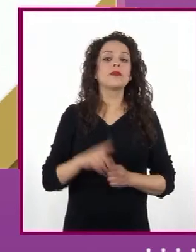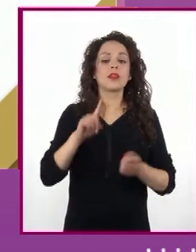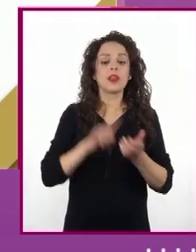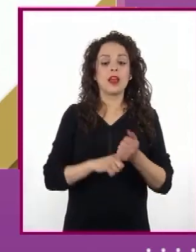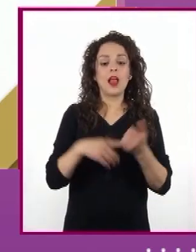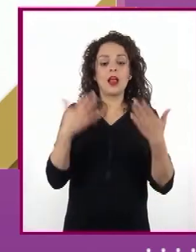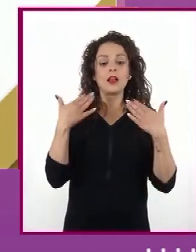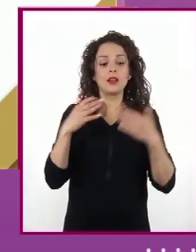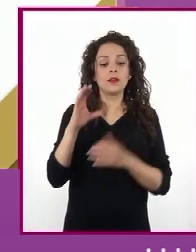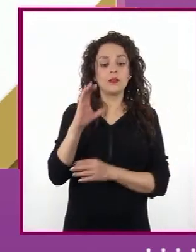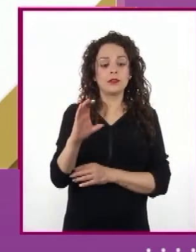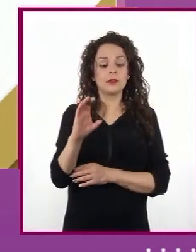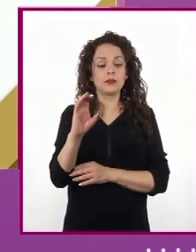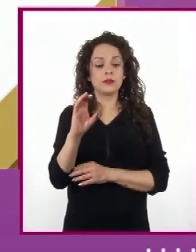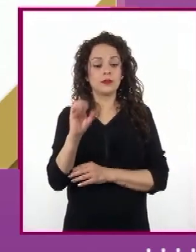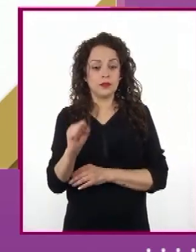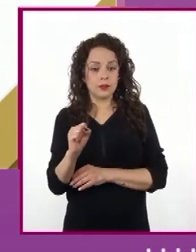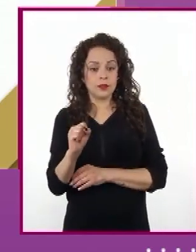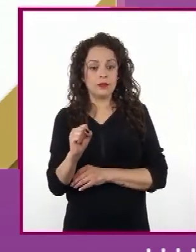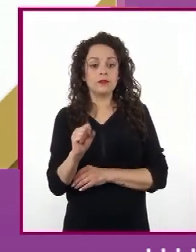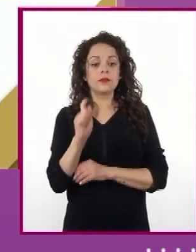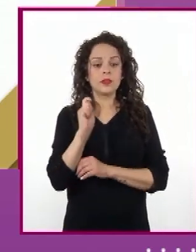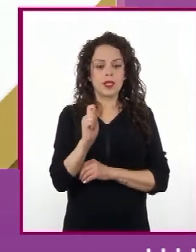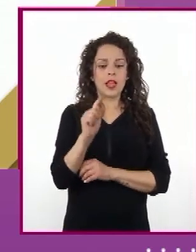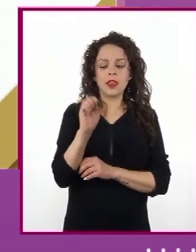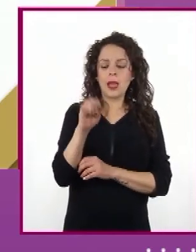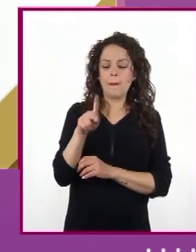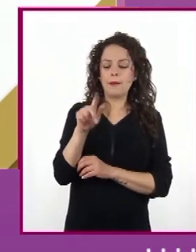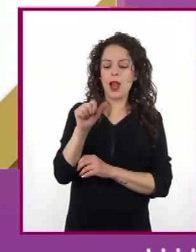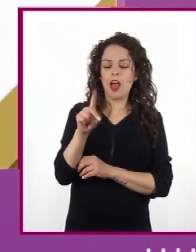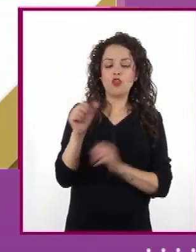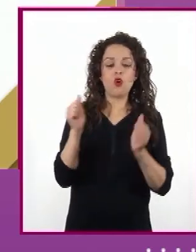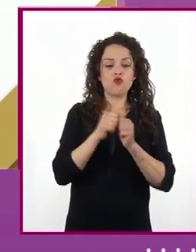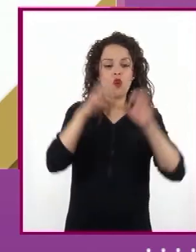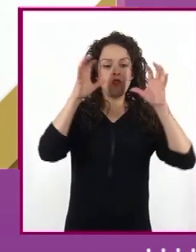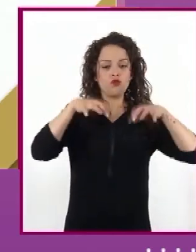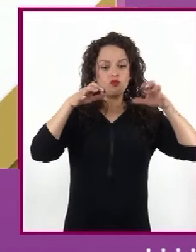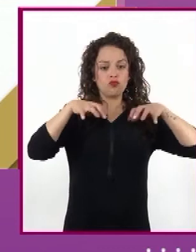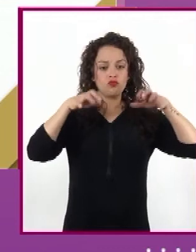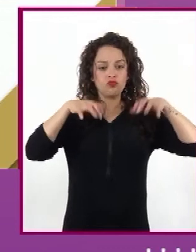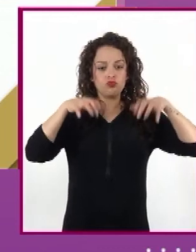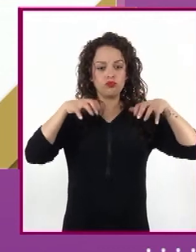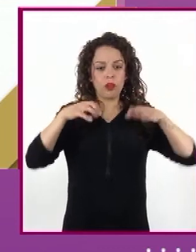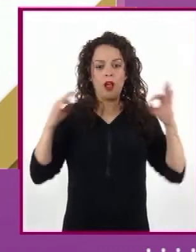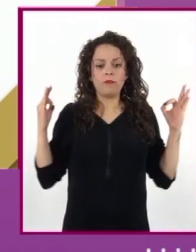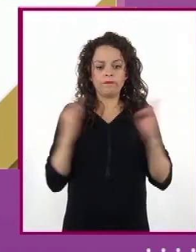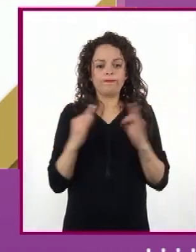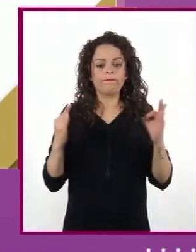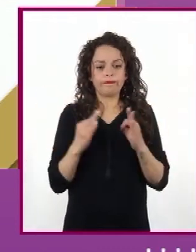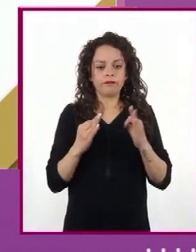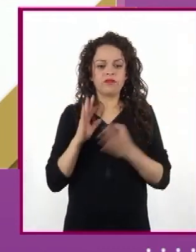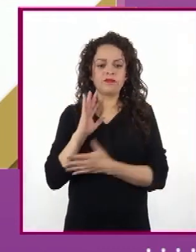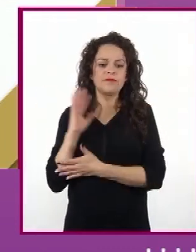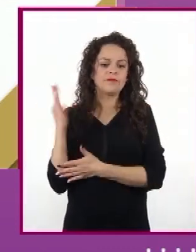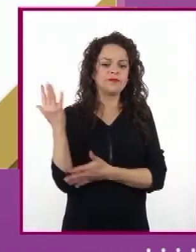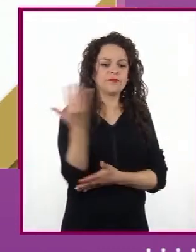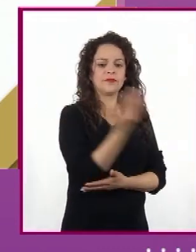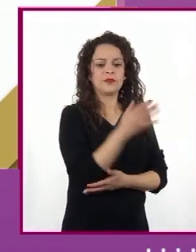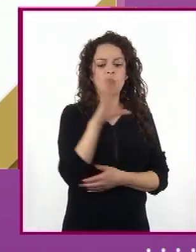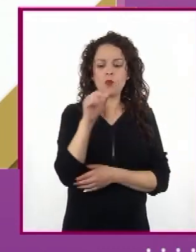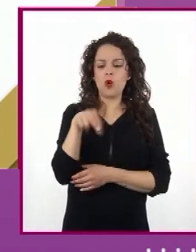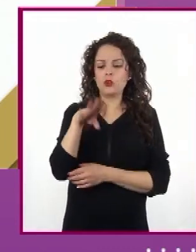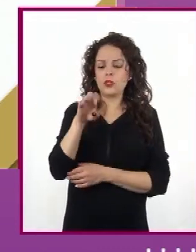CS, templado con inviernos lluviosos, veranos secos y cálidos, la vegetación es de bosque mediterráneo y